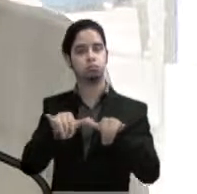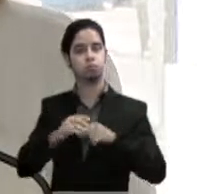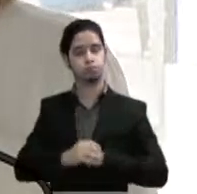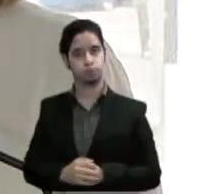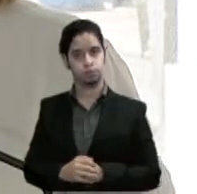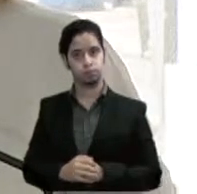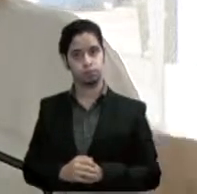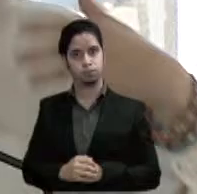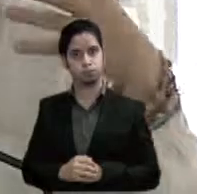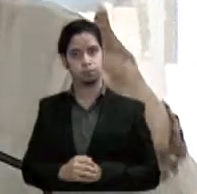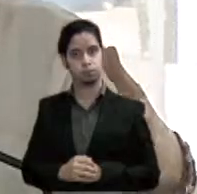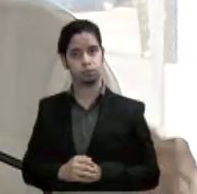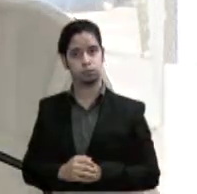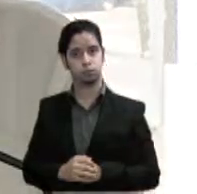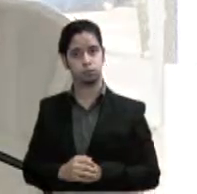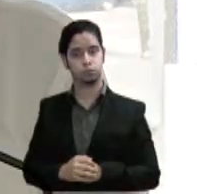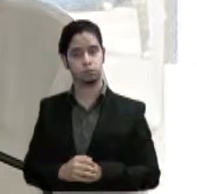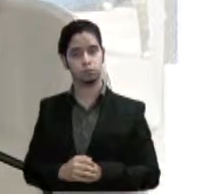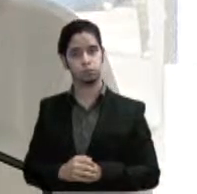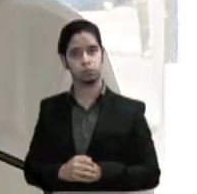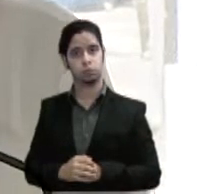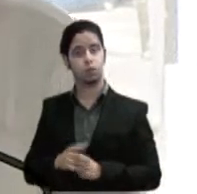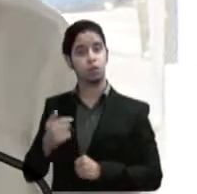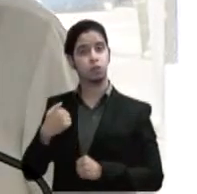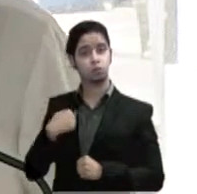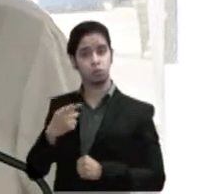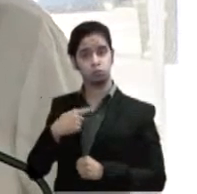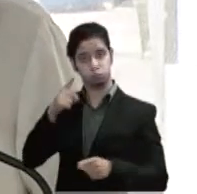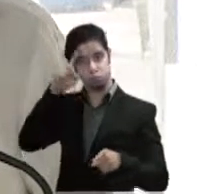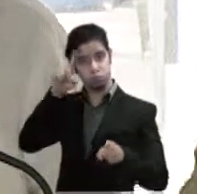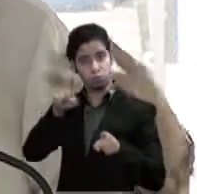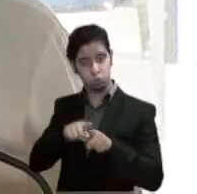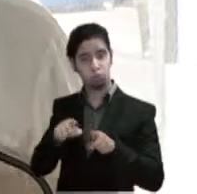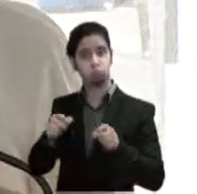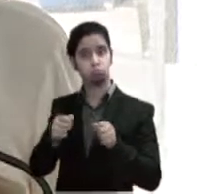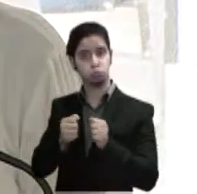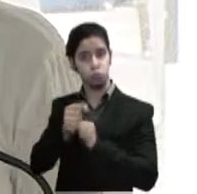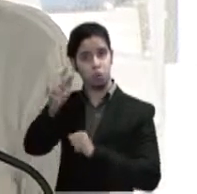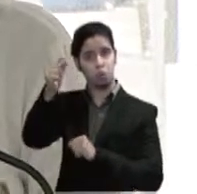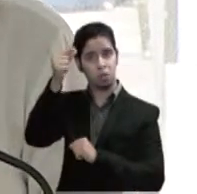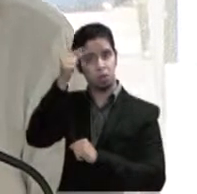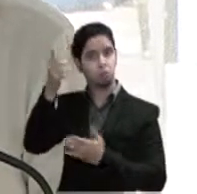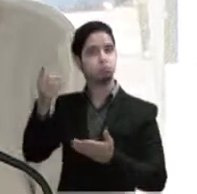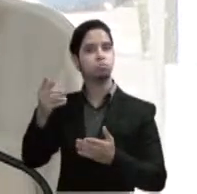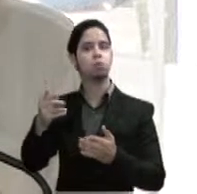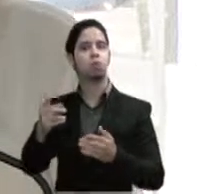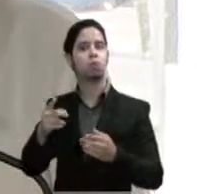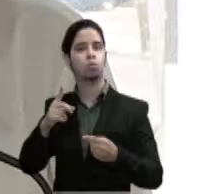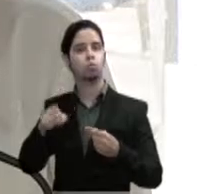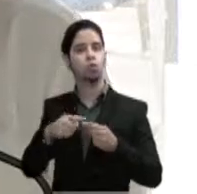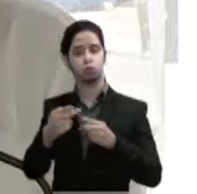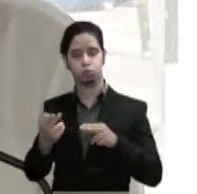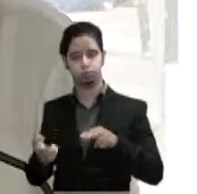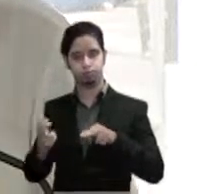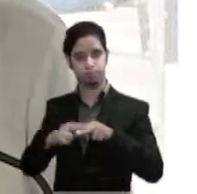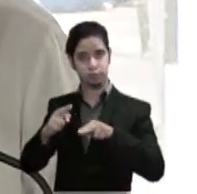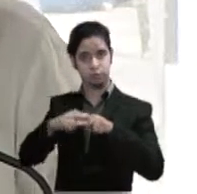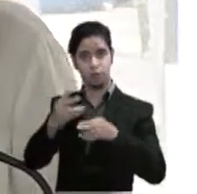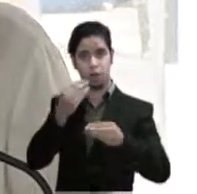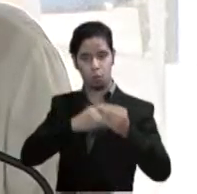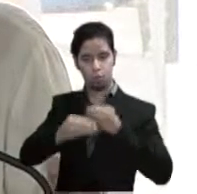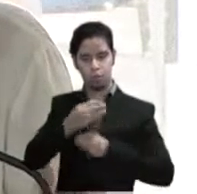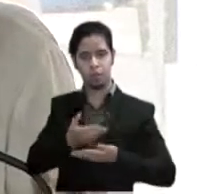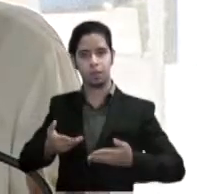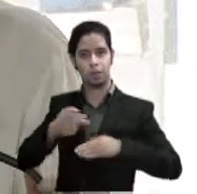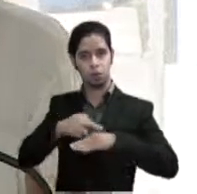en su posición de aumentar la bandeja alimenticia y los productos boricuas que se usan en esa bandeja